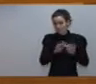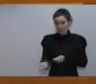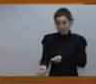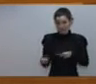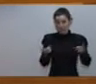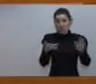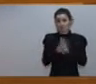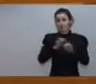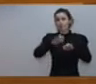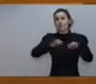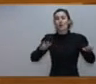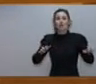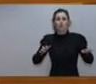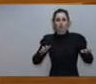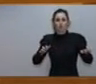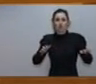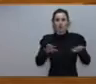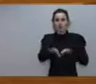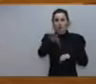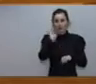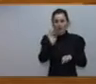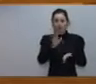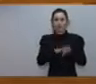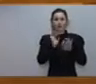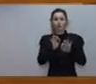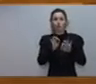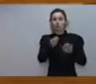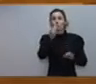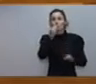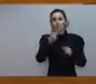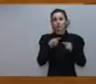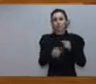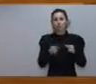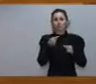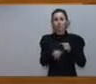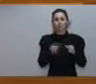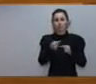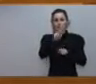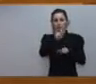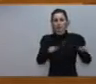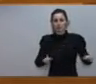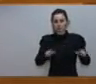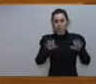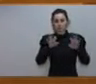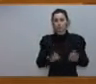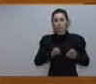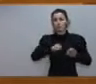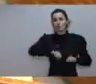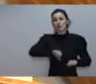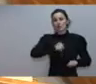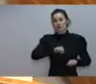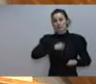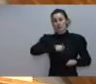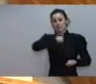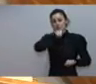opción mayoritaria elegida para dar de comer diariamente a las personas mayores en residencias y